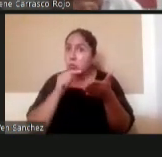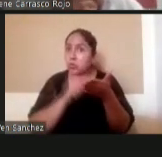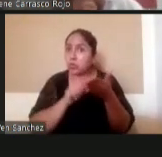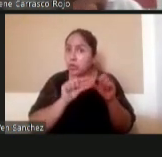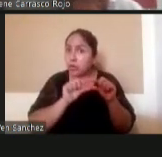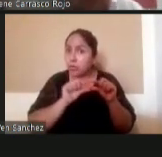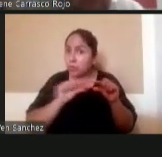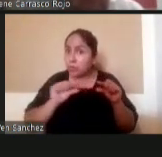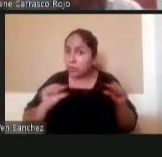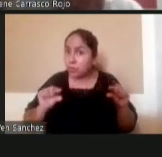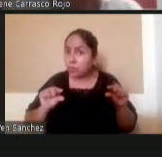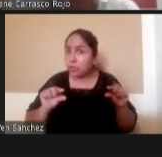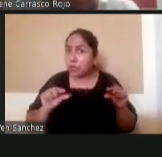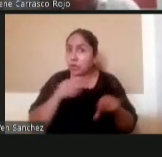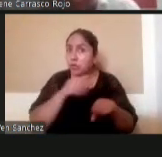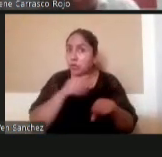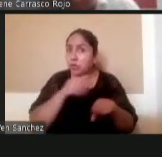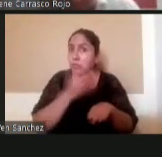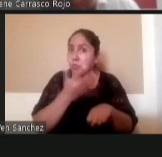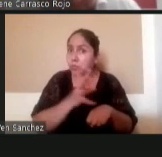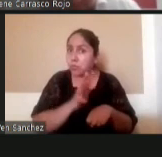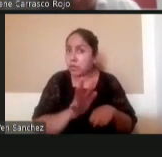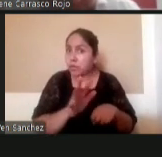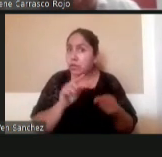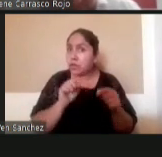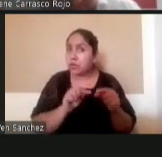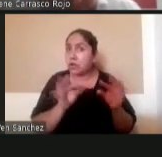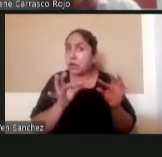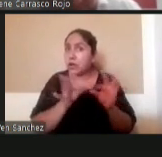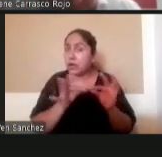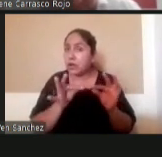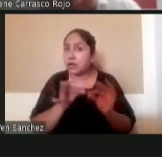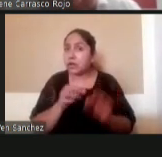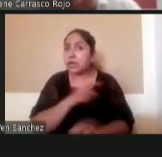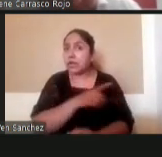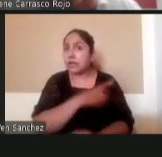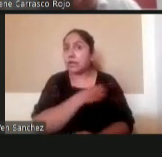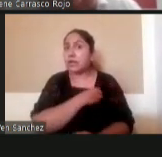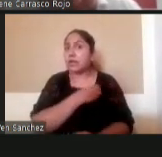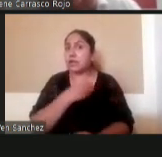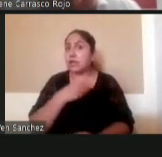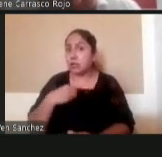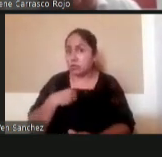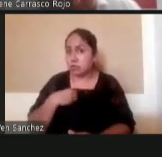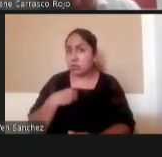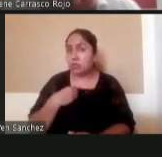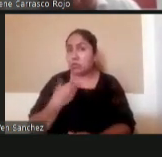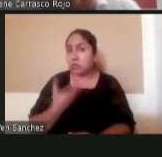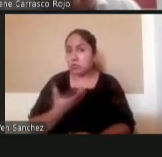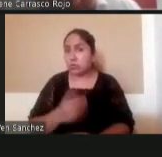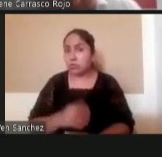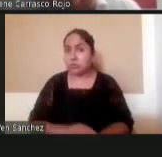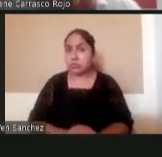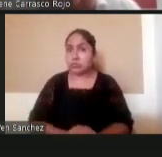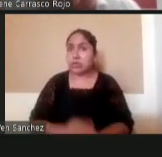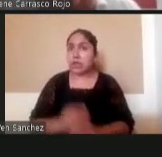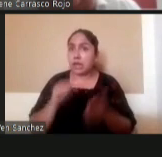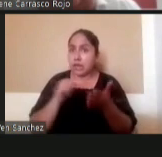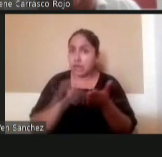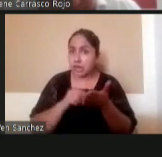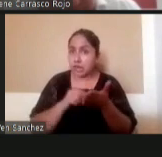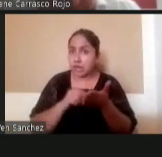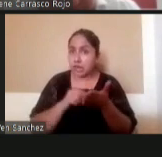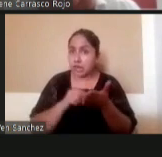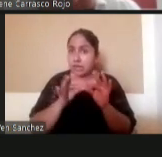la cláusula décima, que habla de las obligaciones generales del concesionario. En esta fracción décima del título